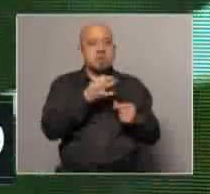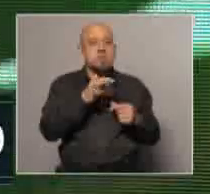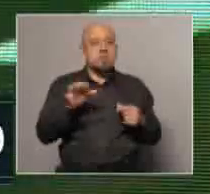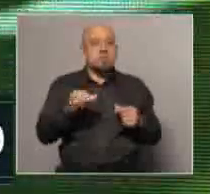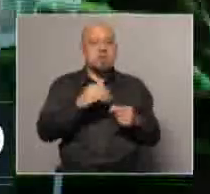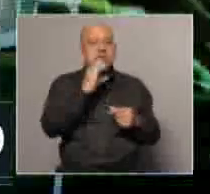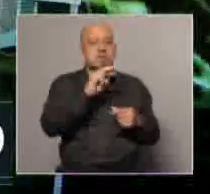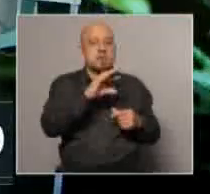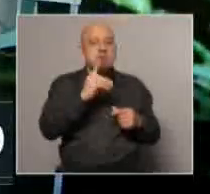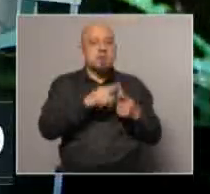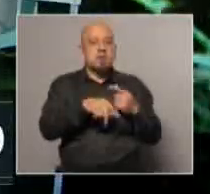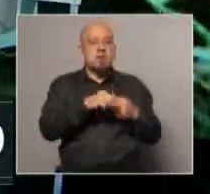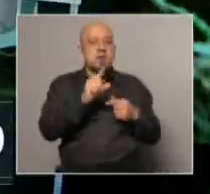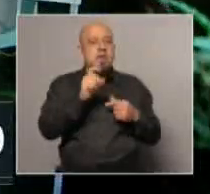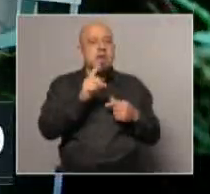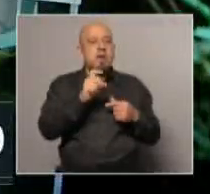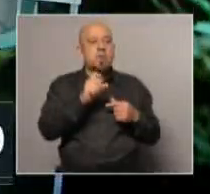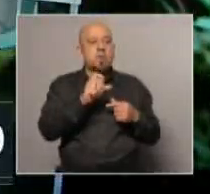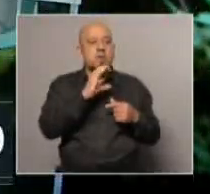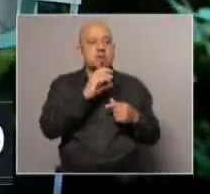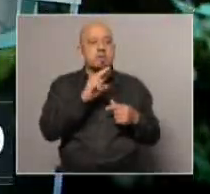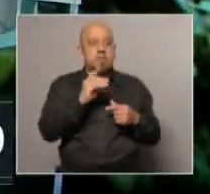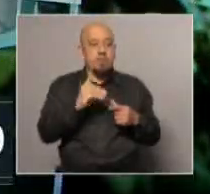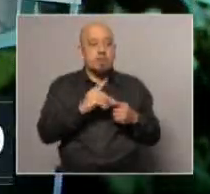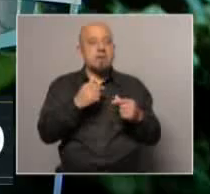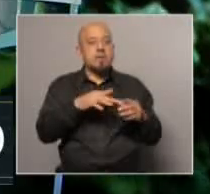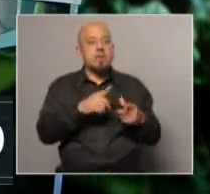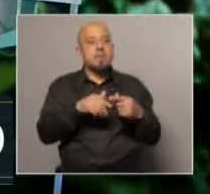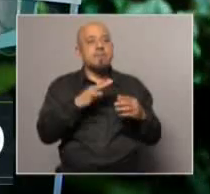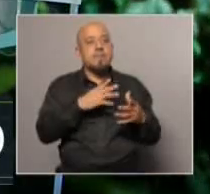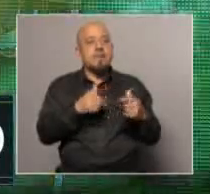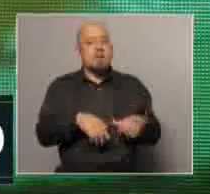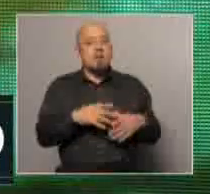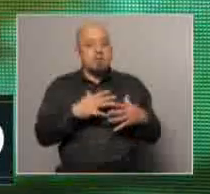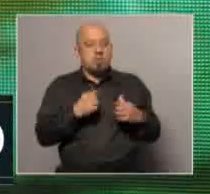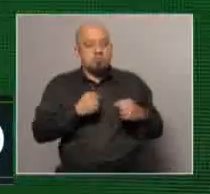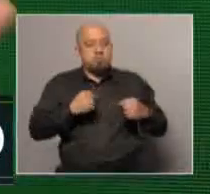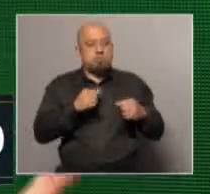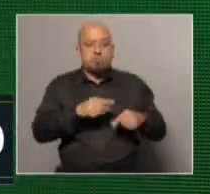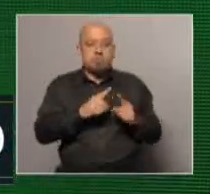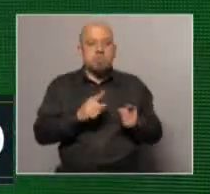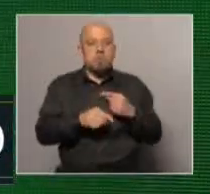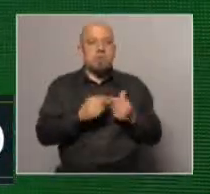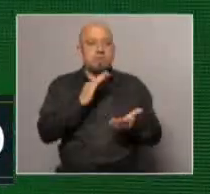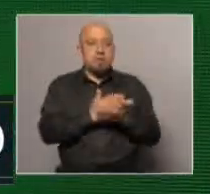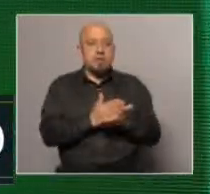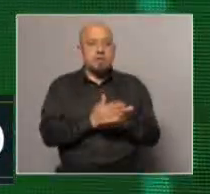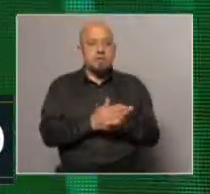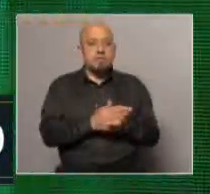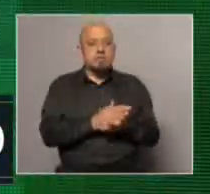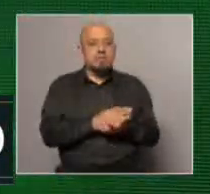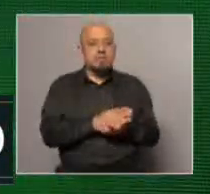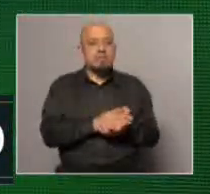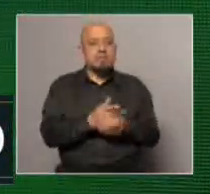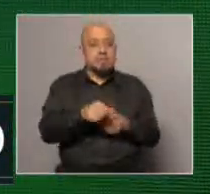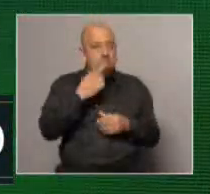CBD, bueno, agua con CBD. ¿No? Muchos deportistas en Estados Unidos, como efecto antiinflamatorio, toman agua con CBD al final. O sea, el propio